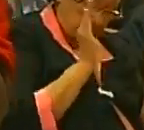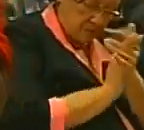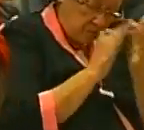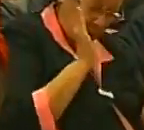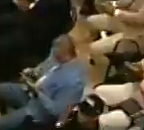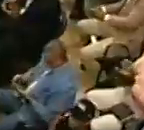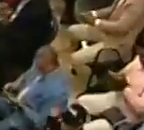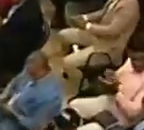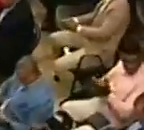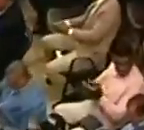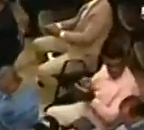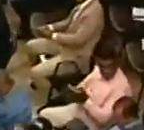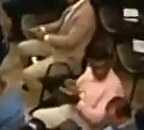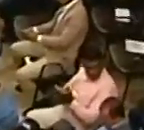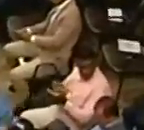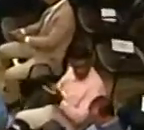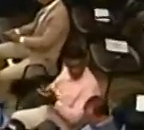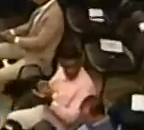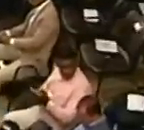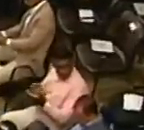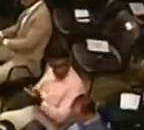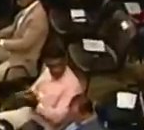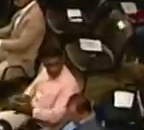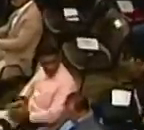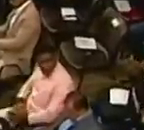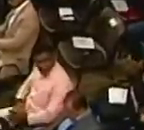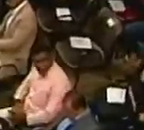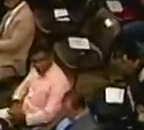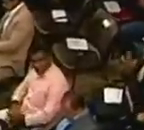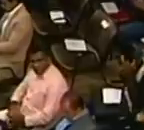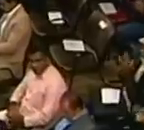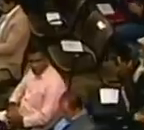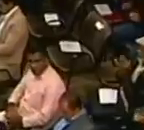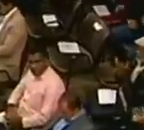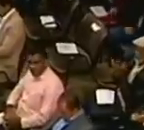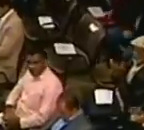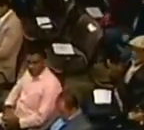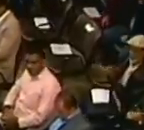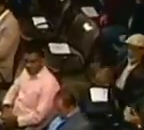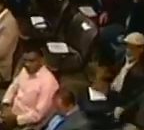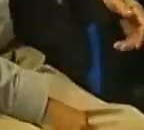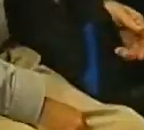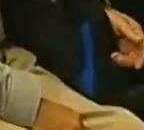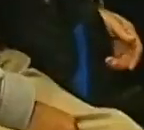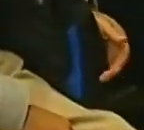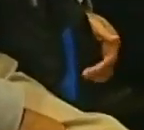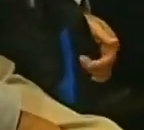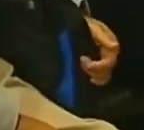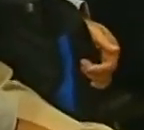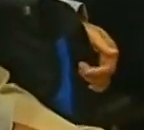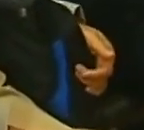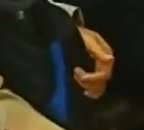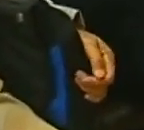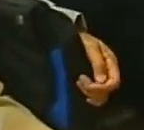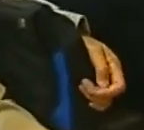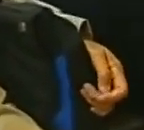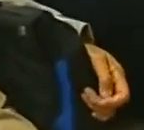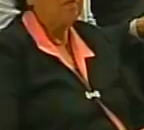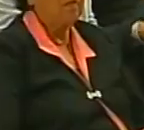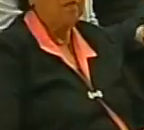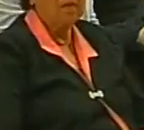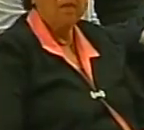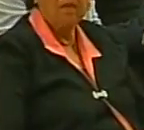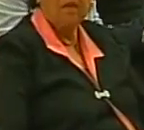camarada el que rodríguez igualmente y decirles